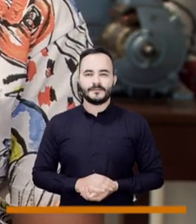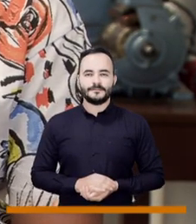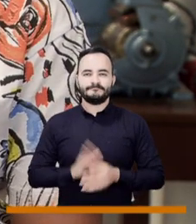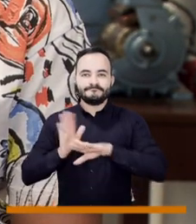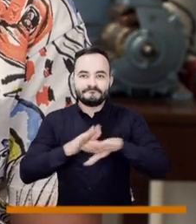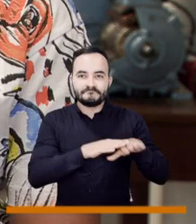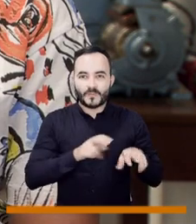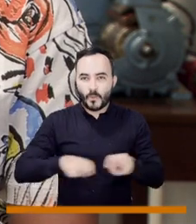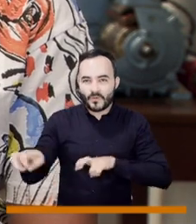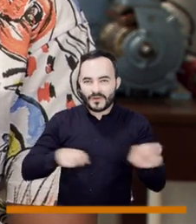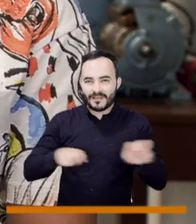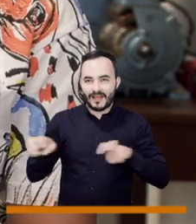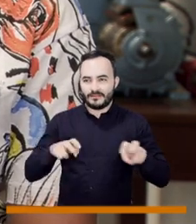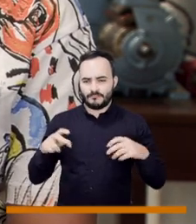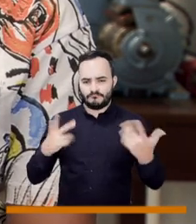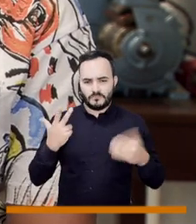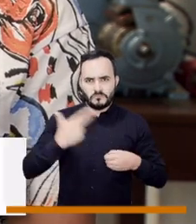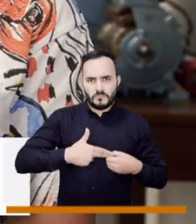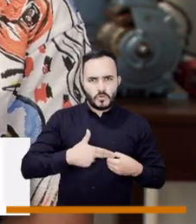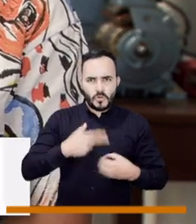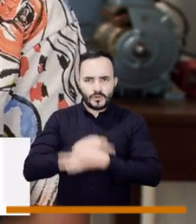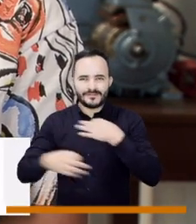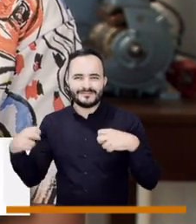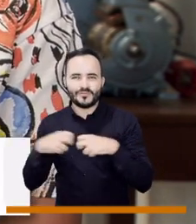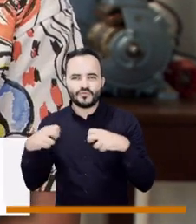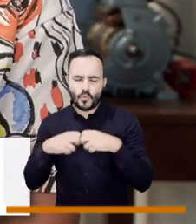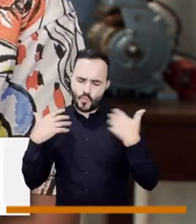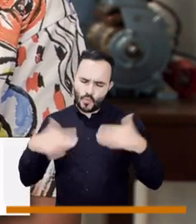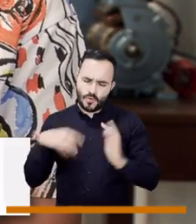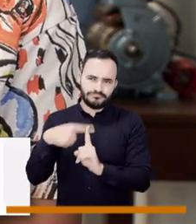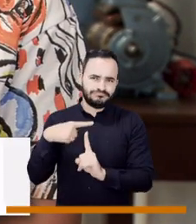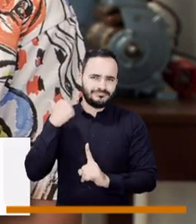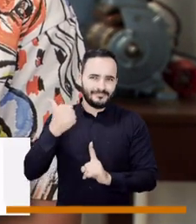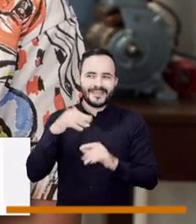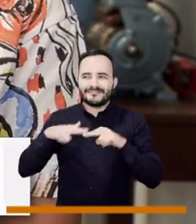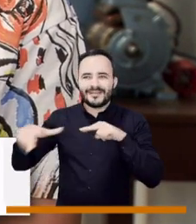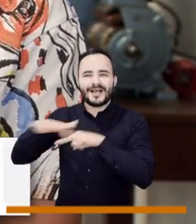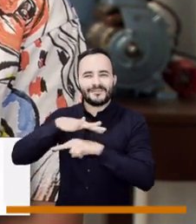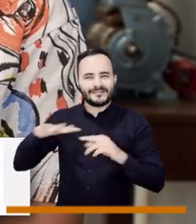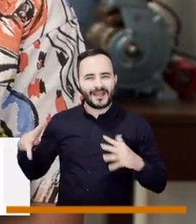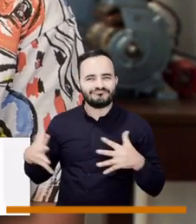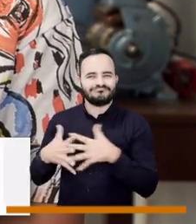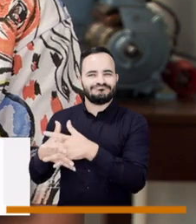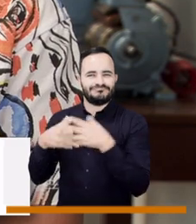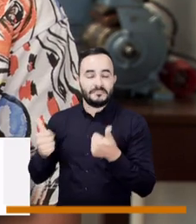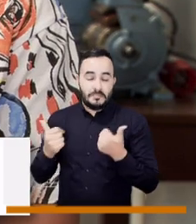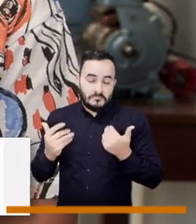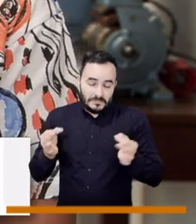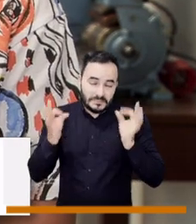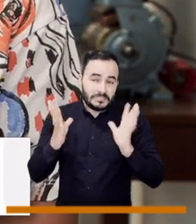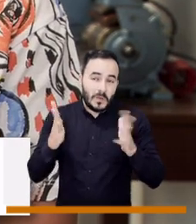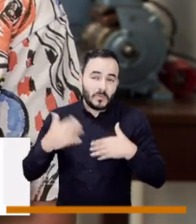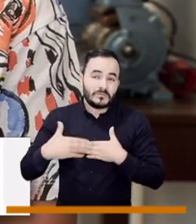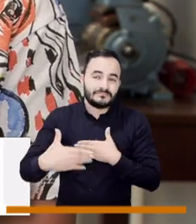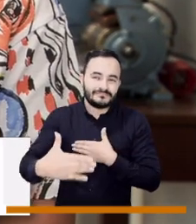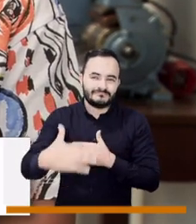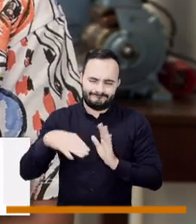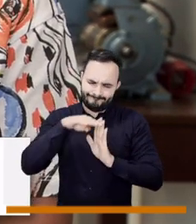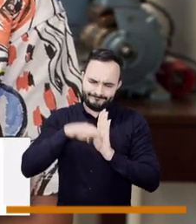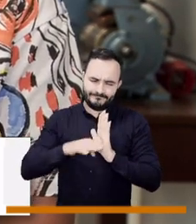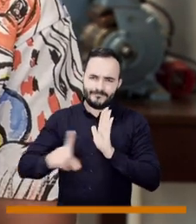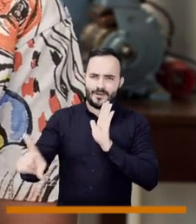La movilidad eléctrica es tendencia por sus beneficios ambientales y probablemente se convierta en el estándar de movernos en un